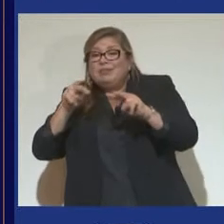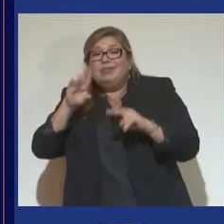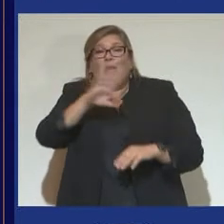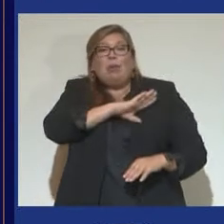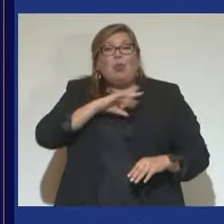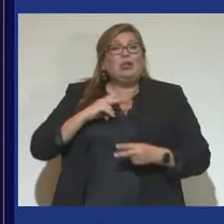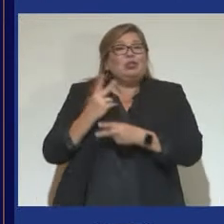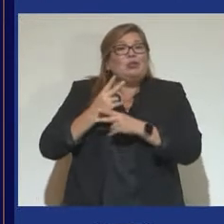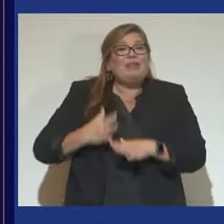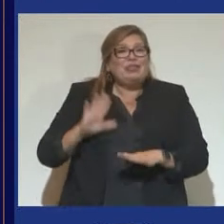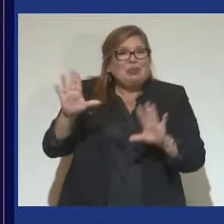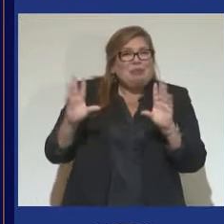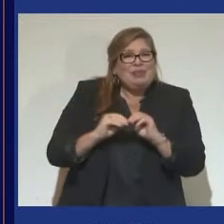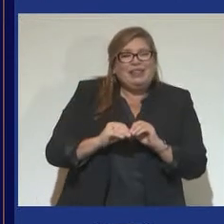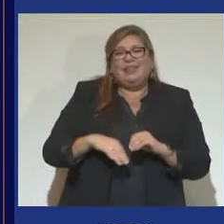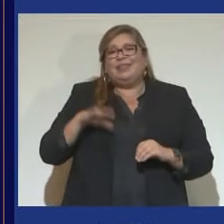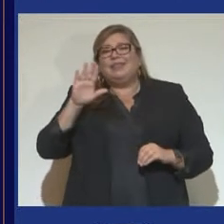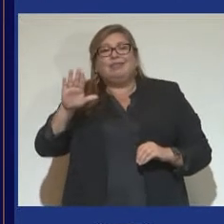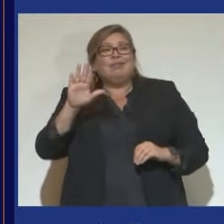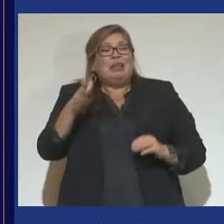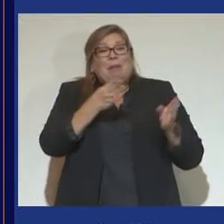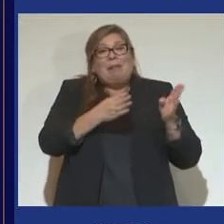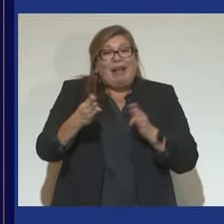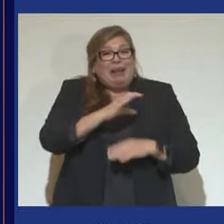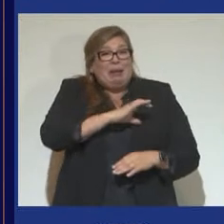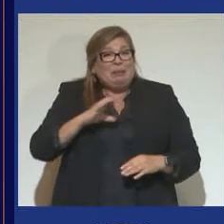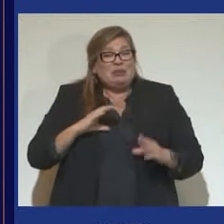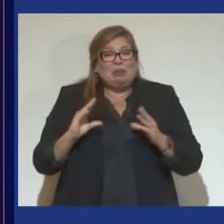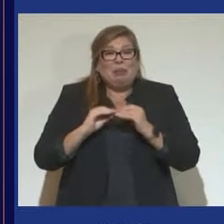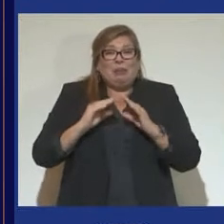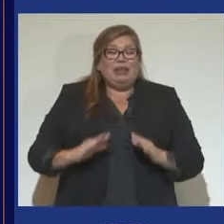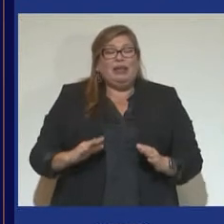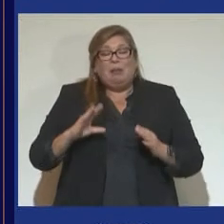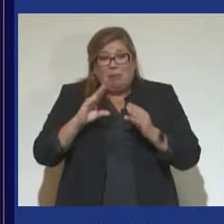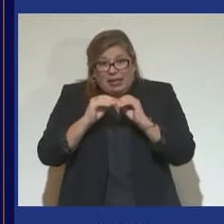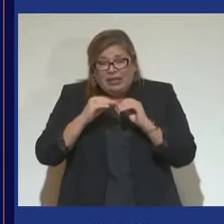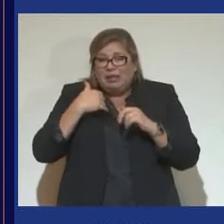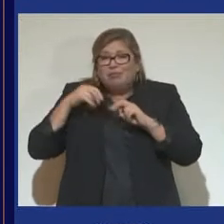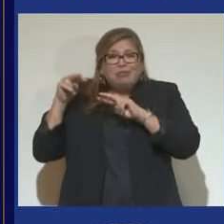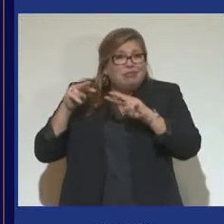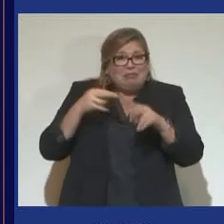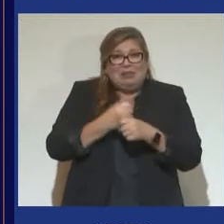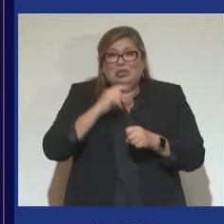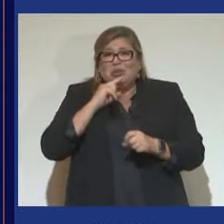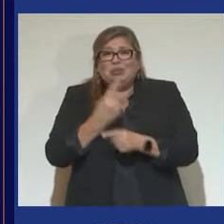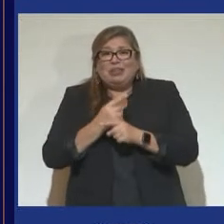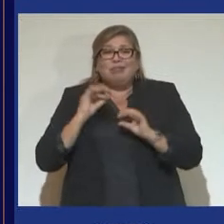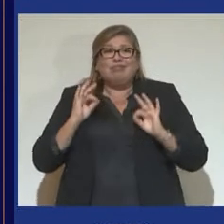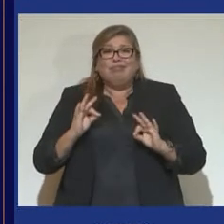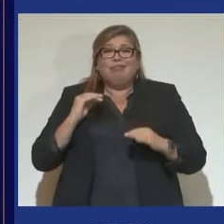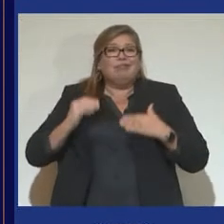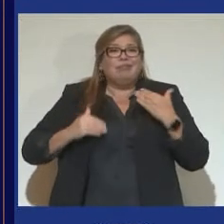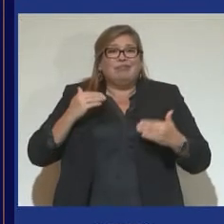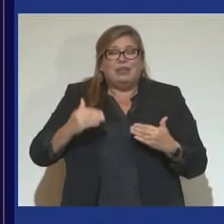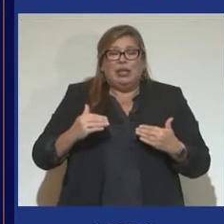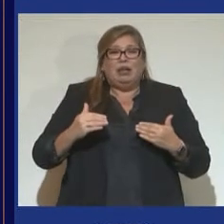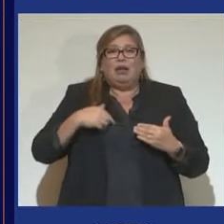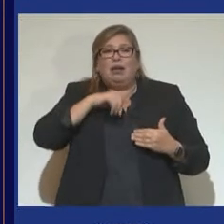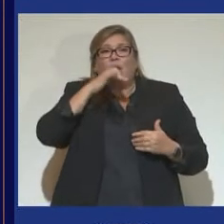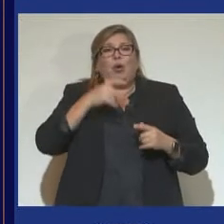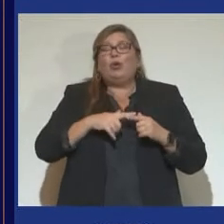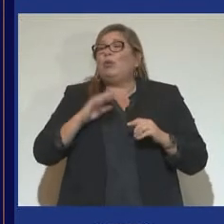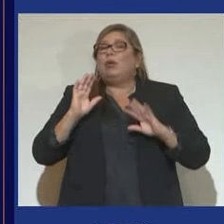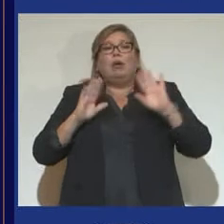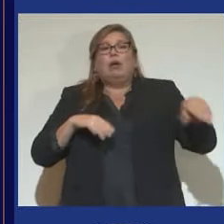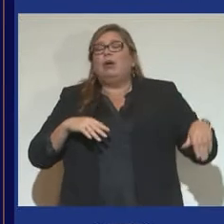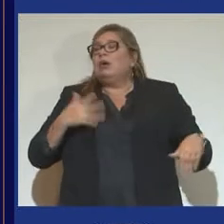algo que pase pasa en las comisiones de planeamiento no tenemos que esperar a que se sirve un artículo para ser proactivos para que